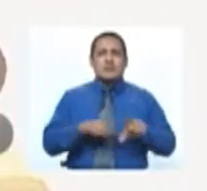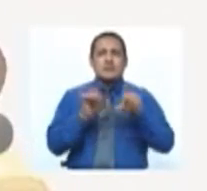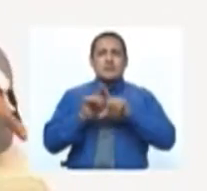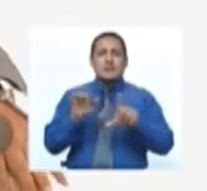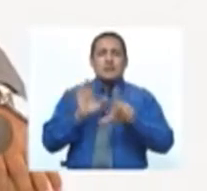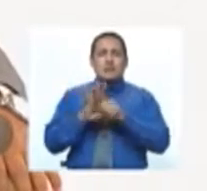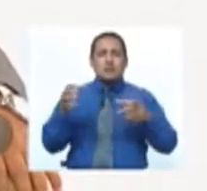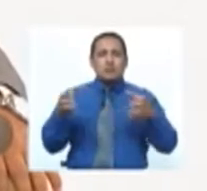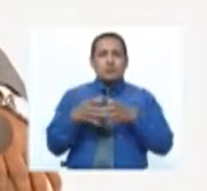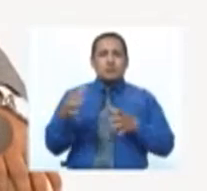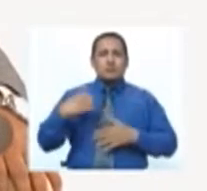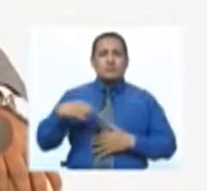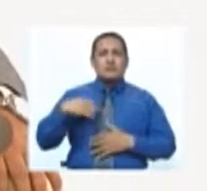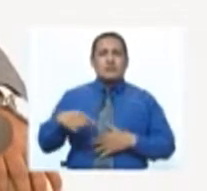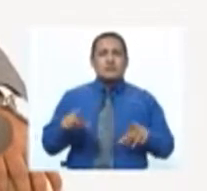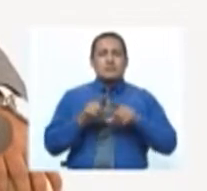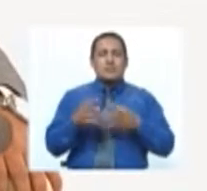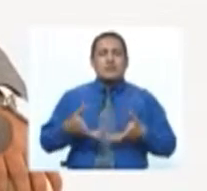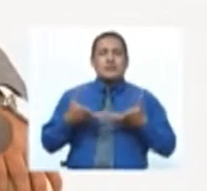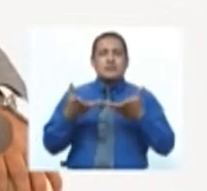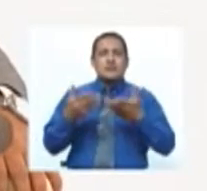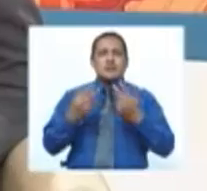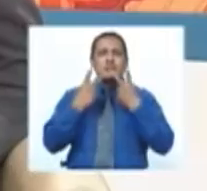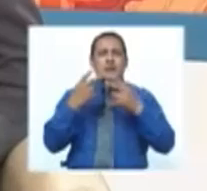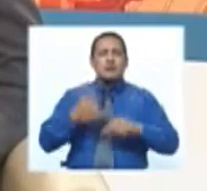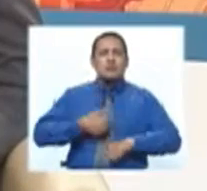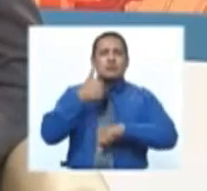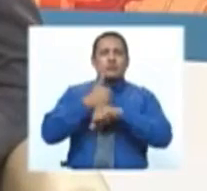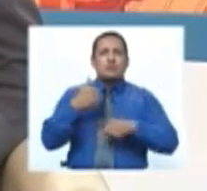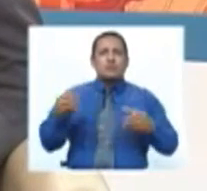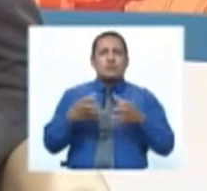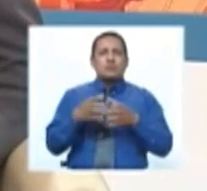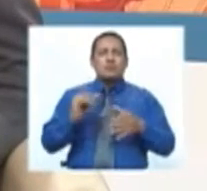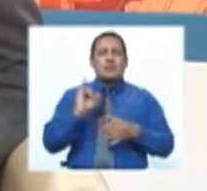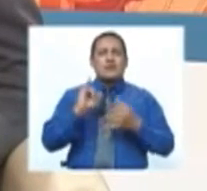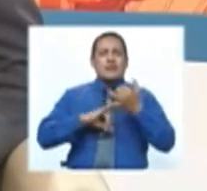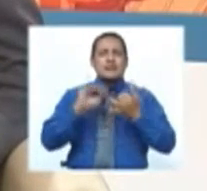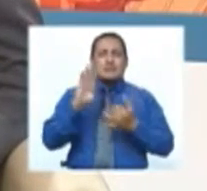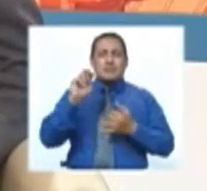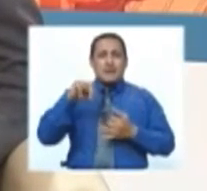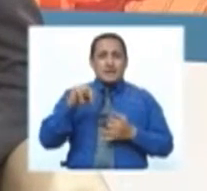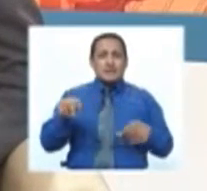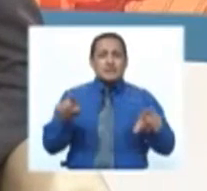la ley orgánica de municipalidades le faculta. ¿Y la Superintendencia de Bienes Nacionales